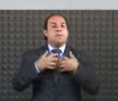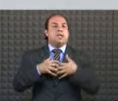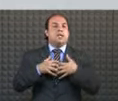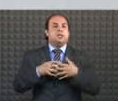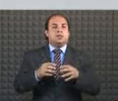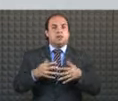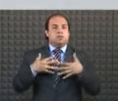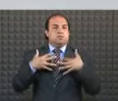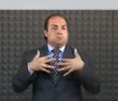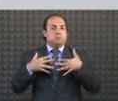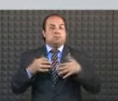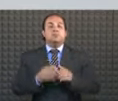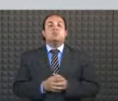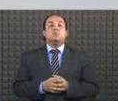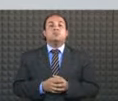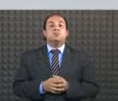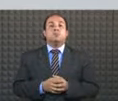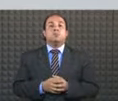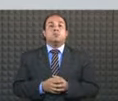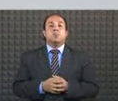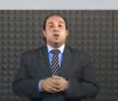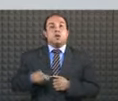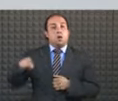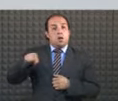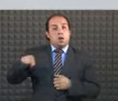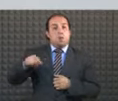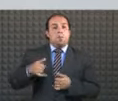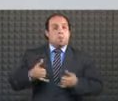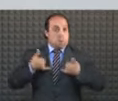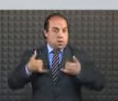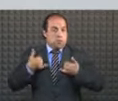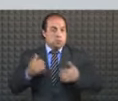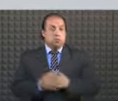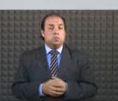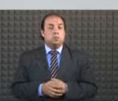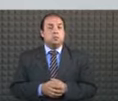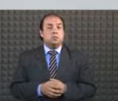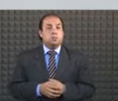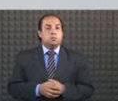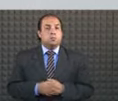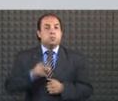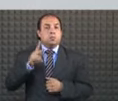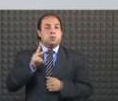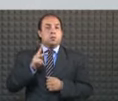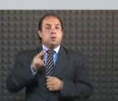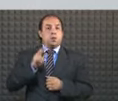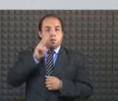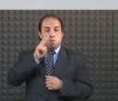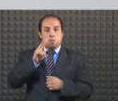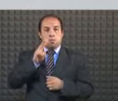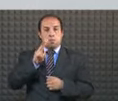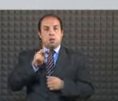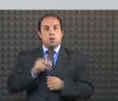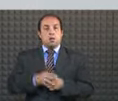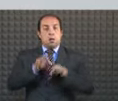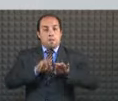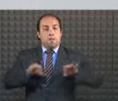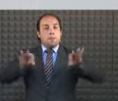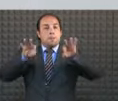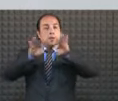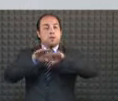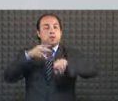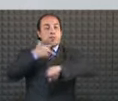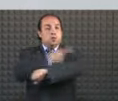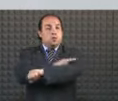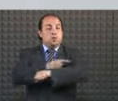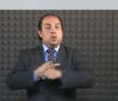invasiva, y son más jóvenes este personal. Pero sí es muy notable el peso de la vacunación en la